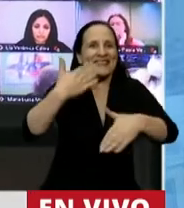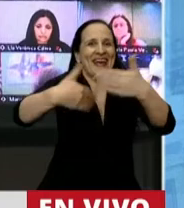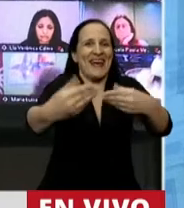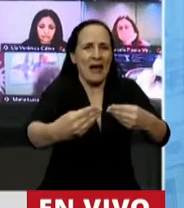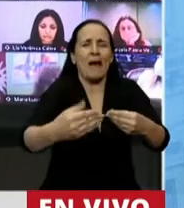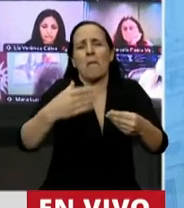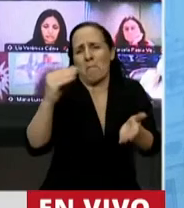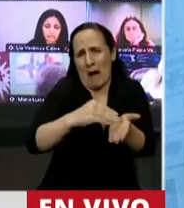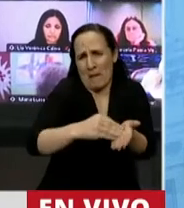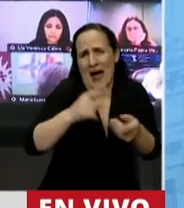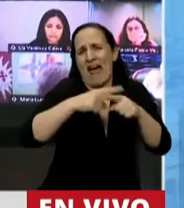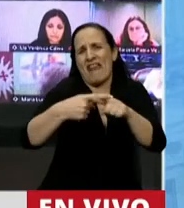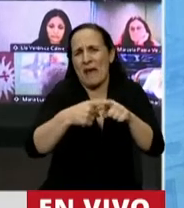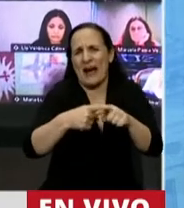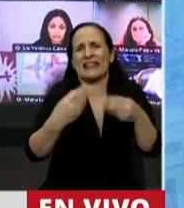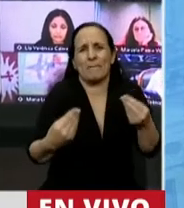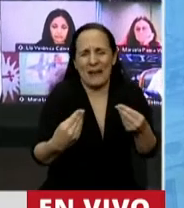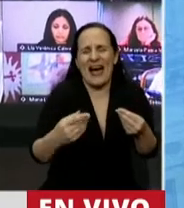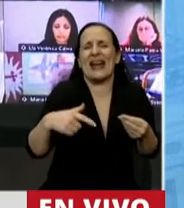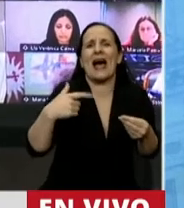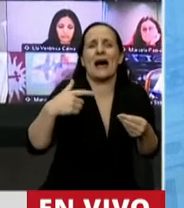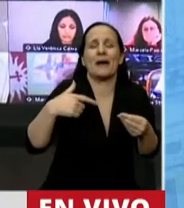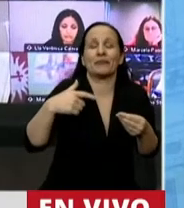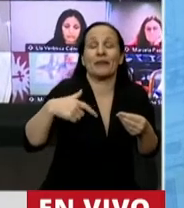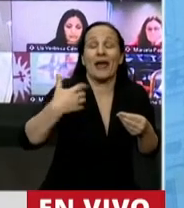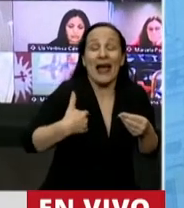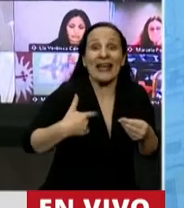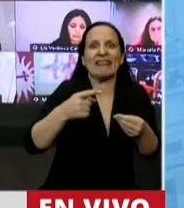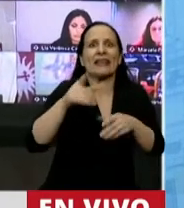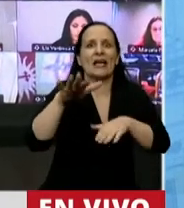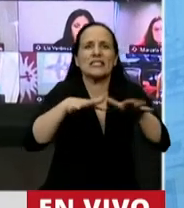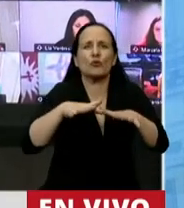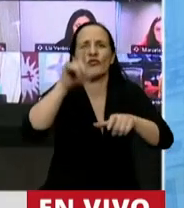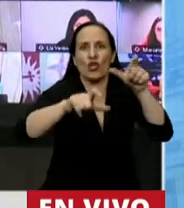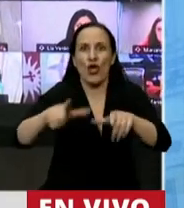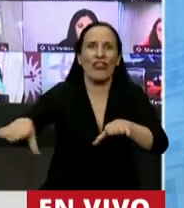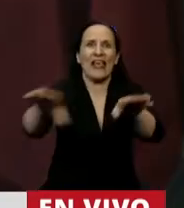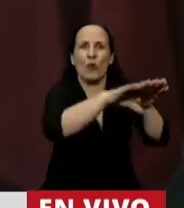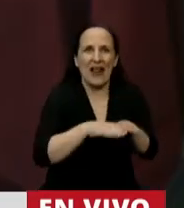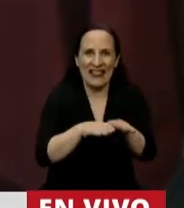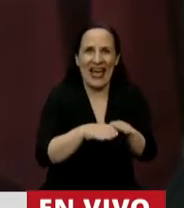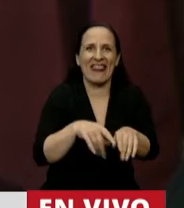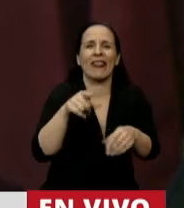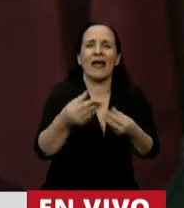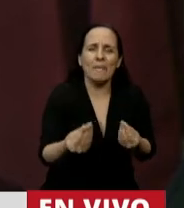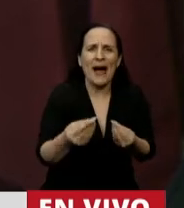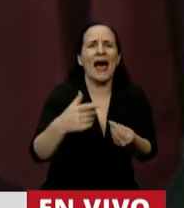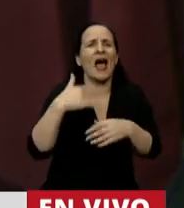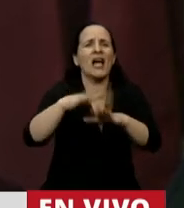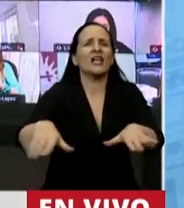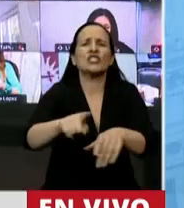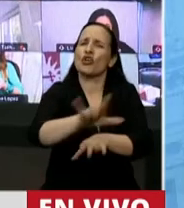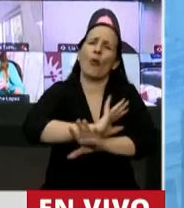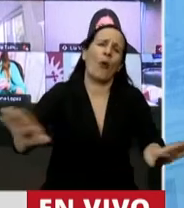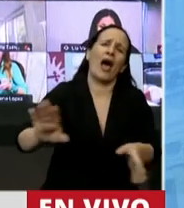los cuales podamos parir una Argentina con mayor igualdad, una Argentina donde nuestros hijos ya no reciban como legado un país hipotecado